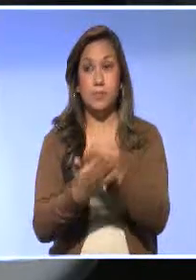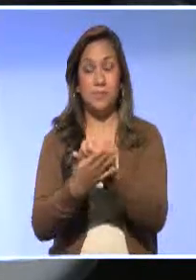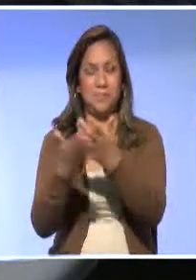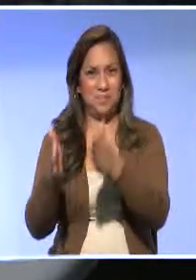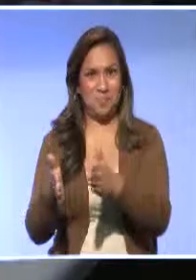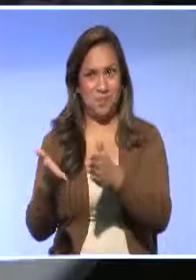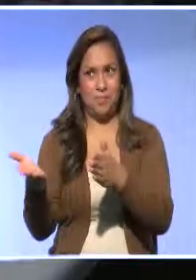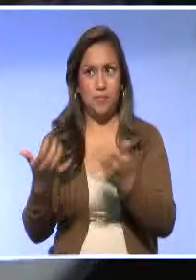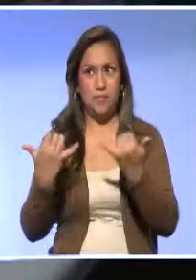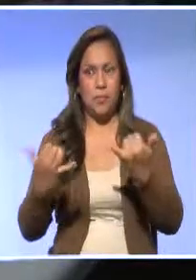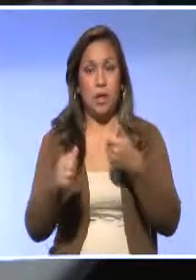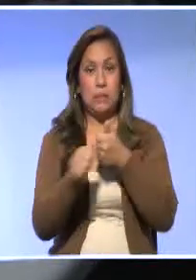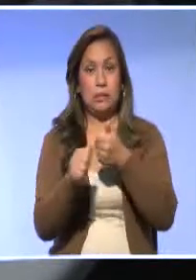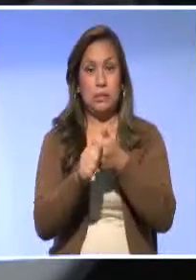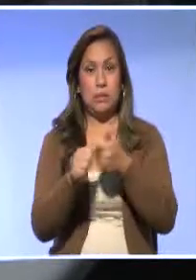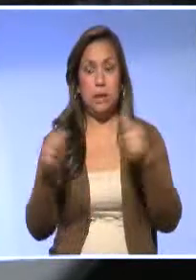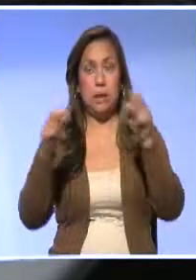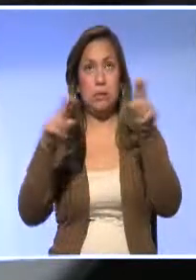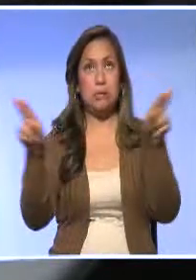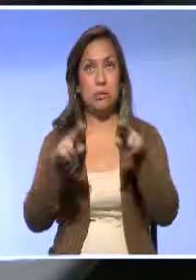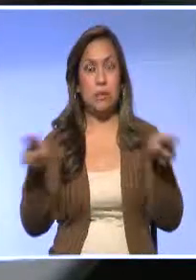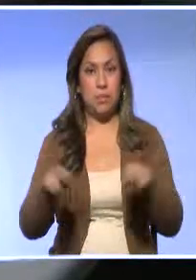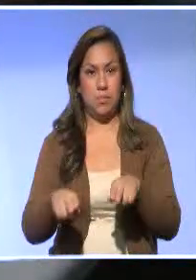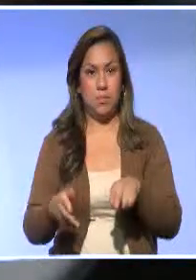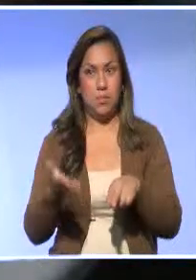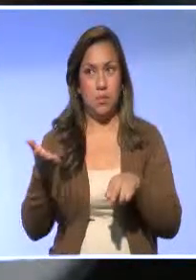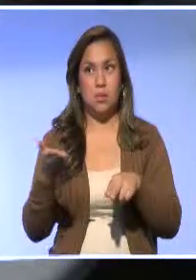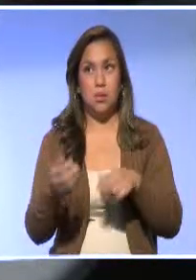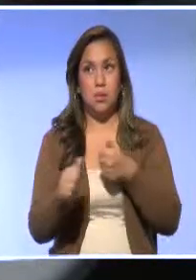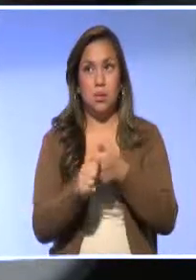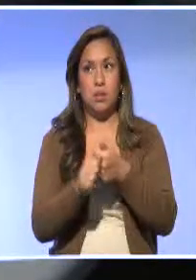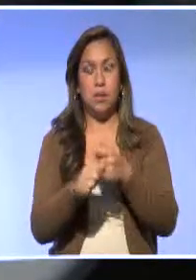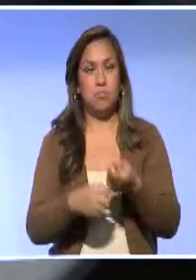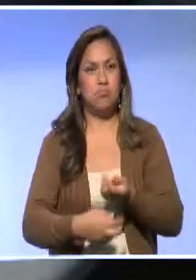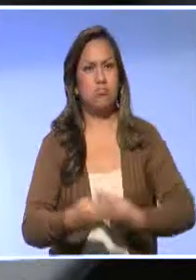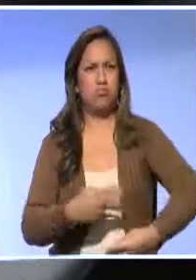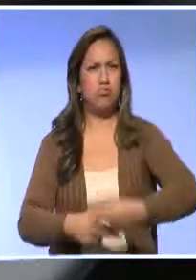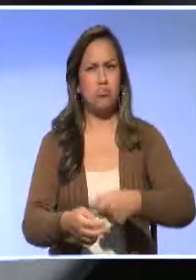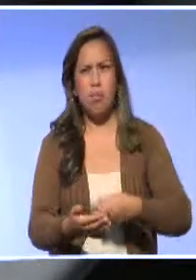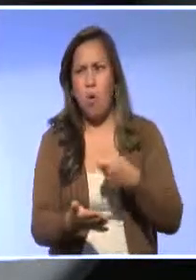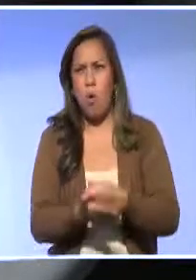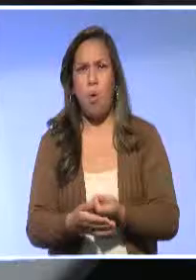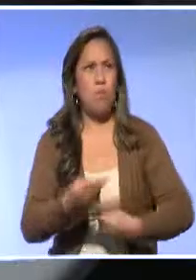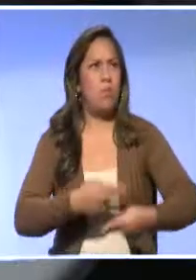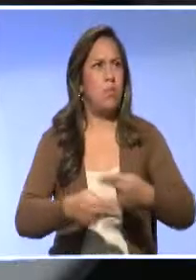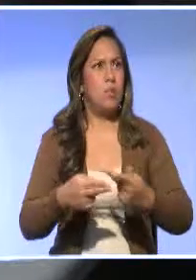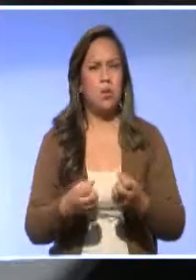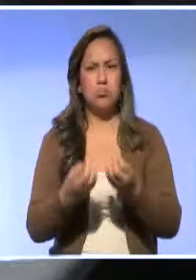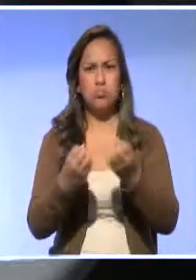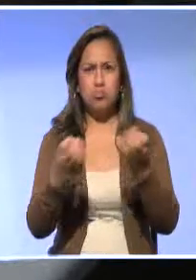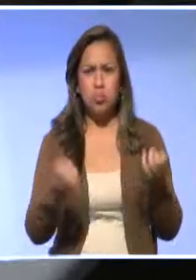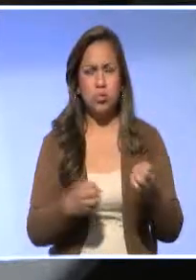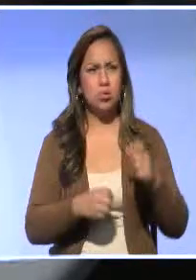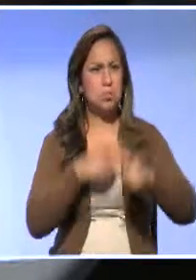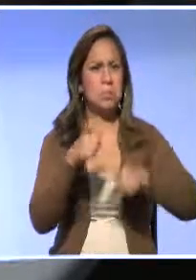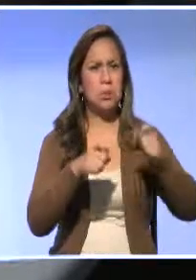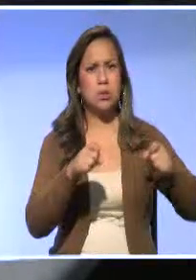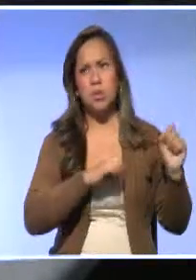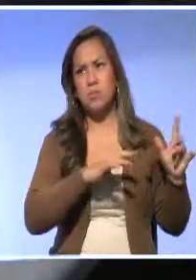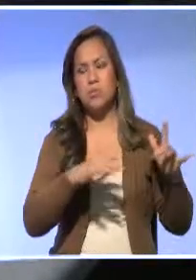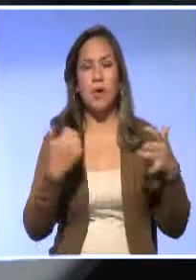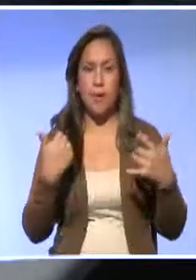plena temporada navideña y evidentemente el comercio el comercio ha empezado a dinamizarse la gente a pocos días ya ha cobrado